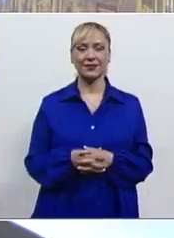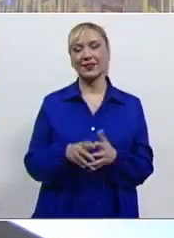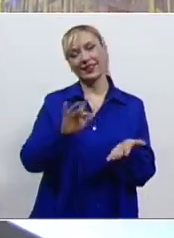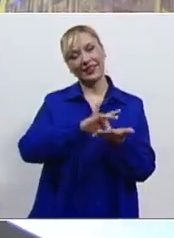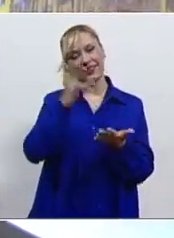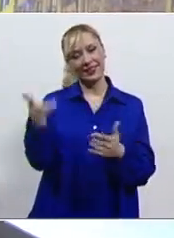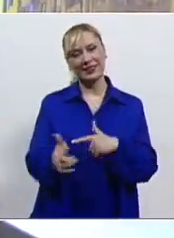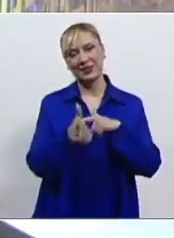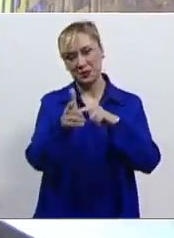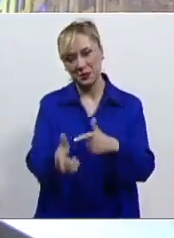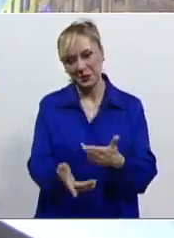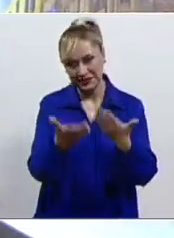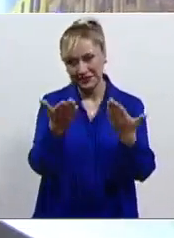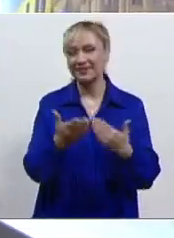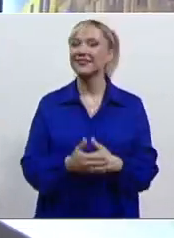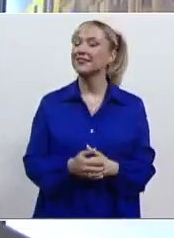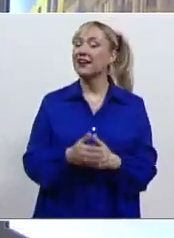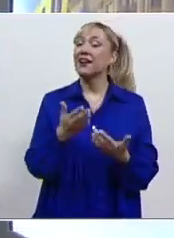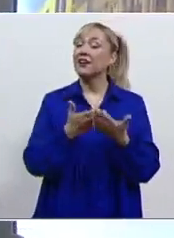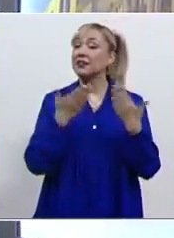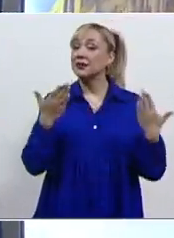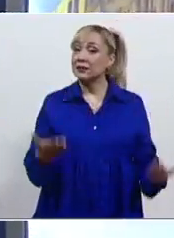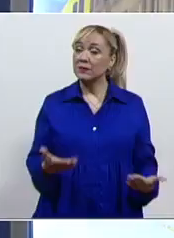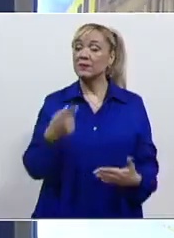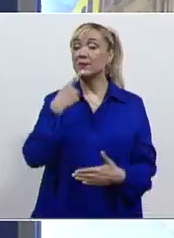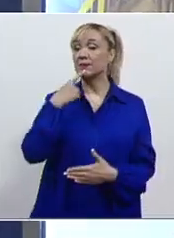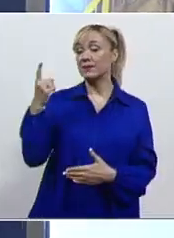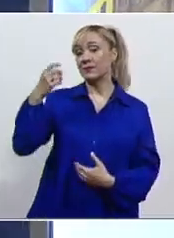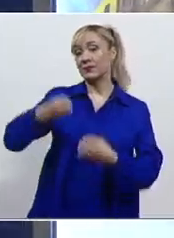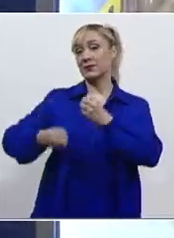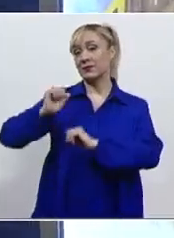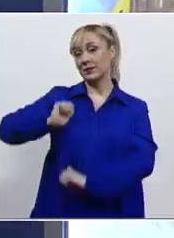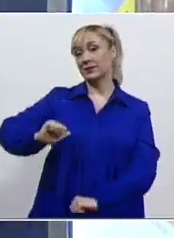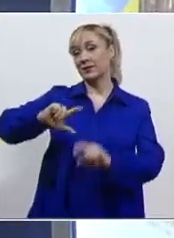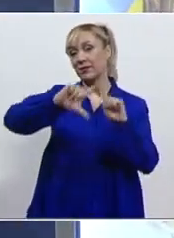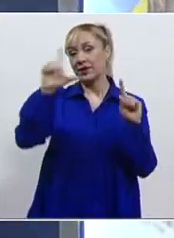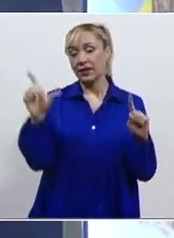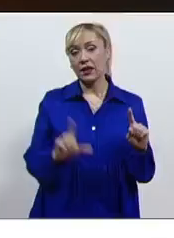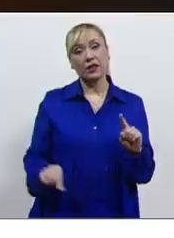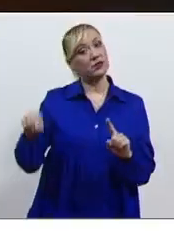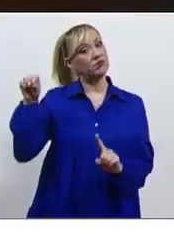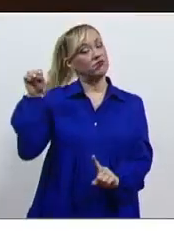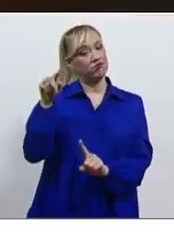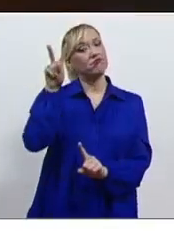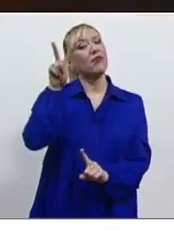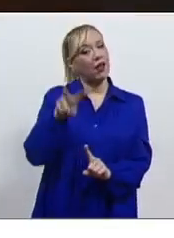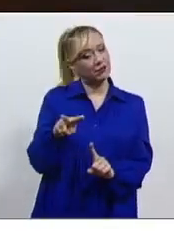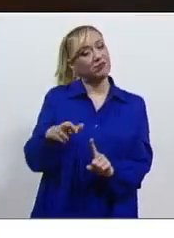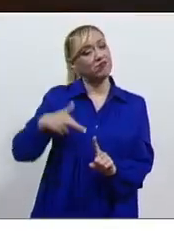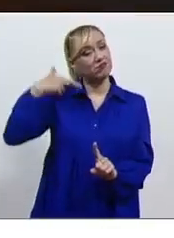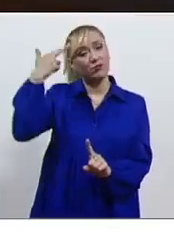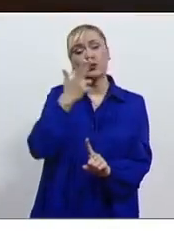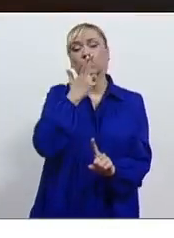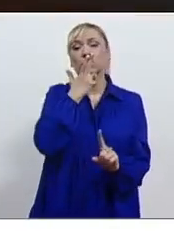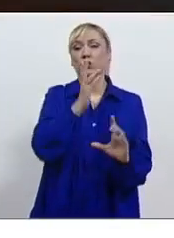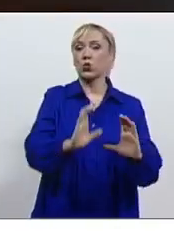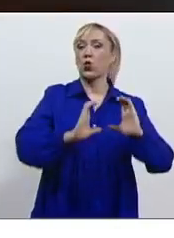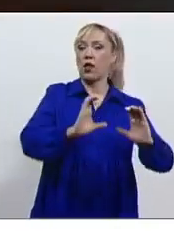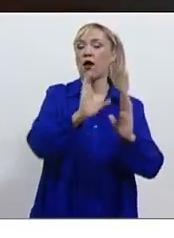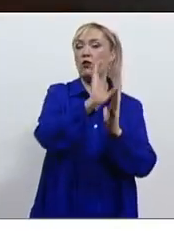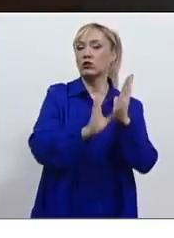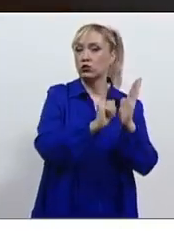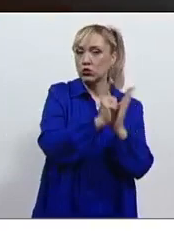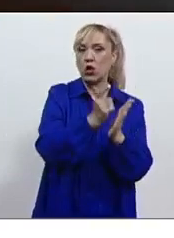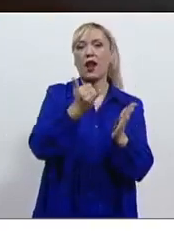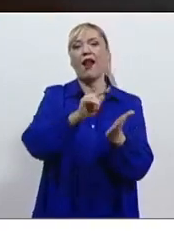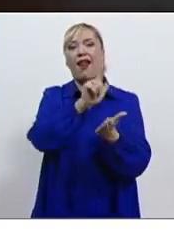Gracias por continuar con nosotros. Seguimos con más noticias. El Poder Judicial de la Federación es el garante de la Constitución y demás instrumentos legales. Por